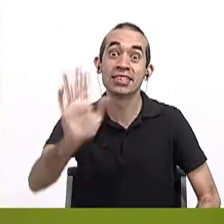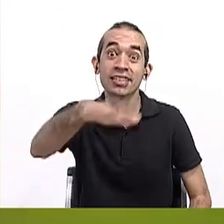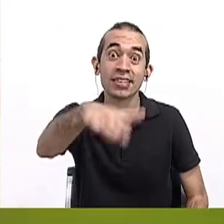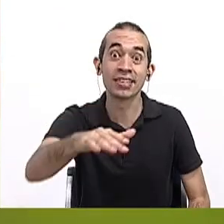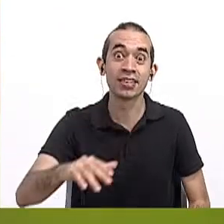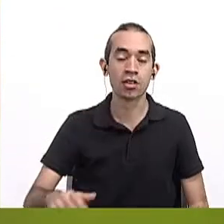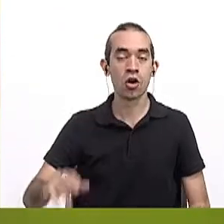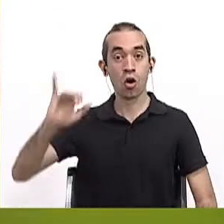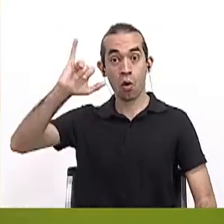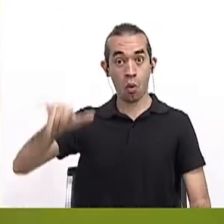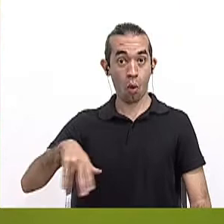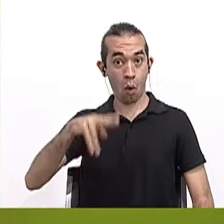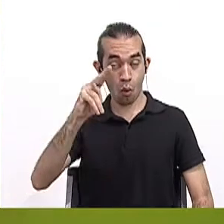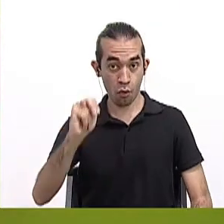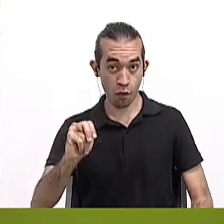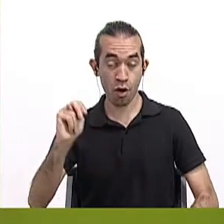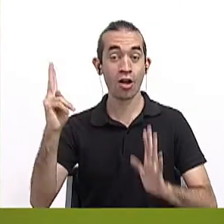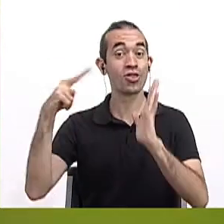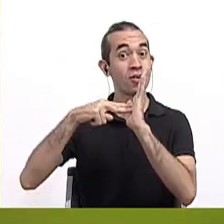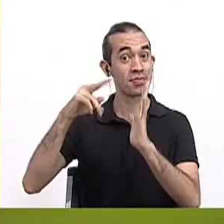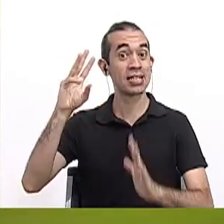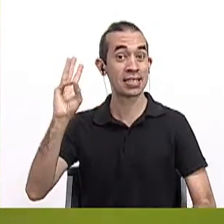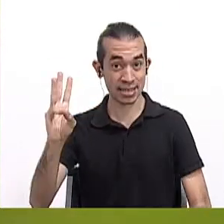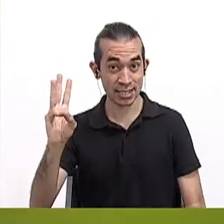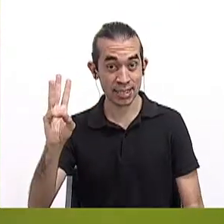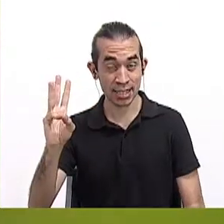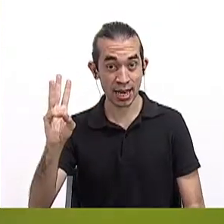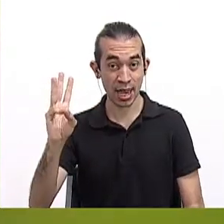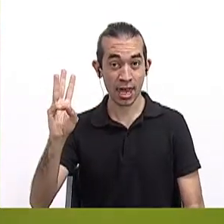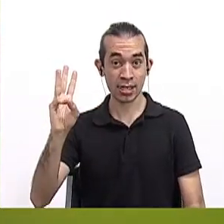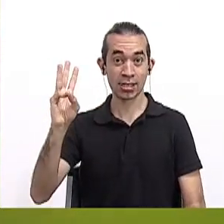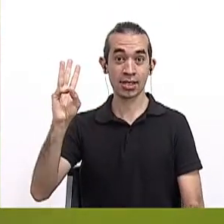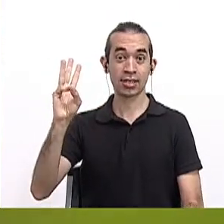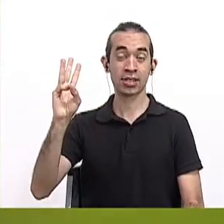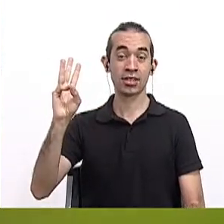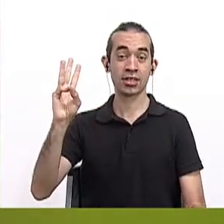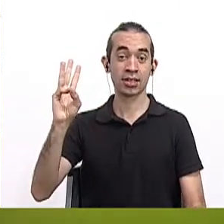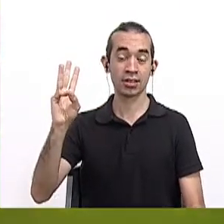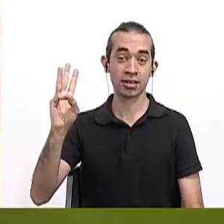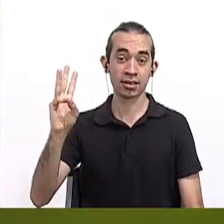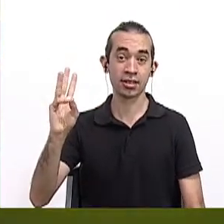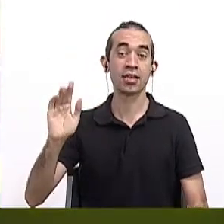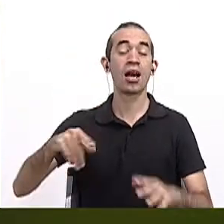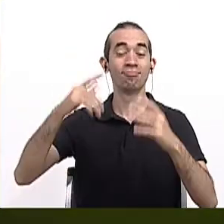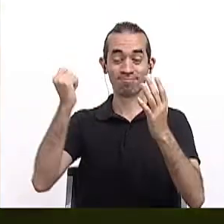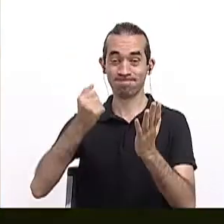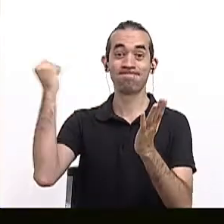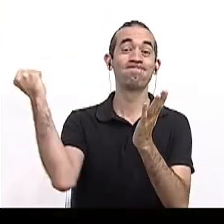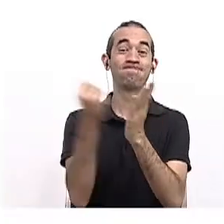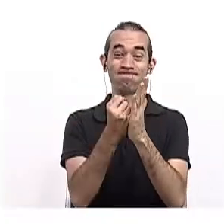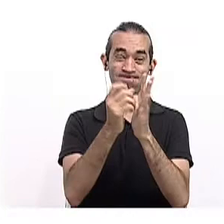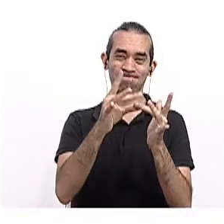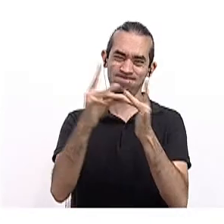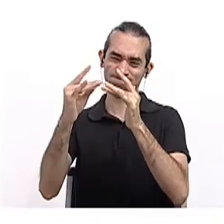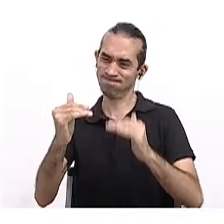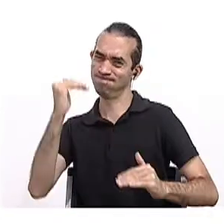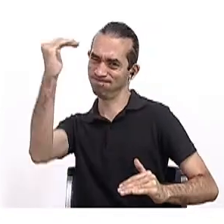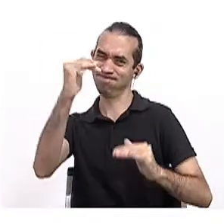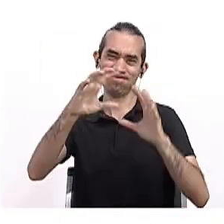Desde julio del 2006 y entró al libro del récord